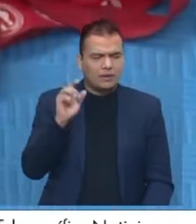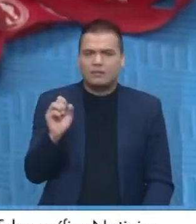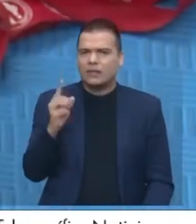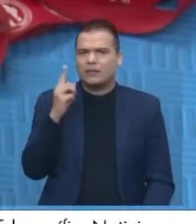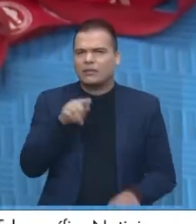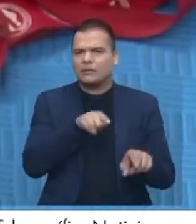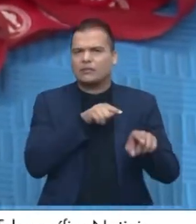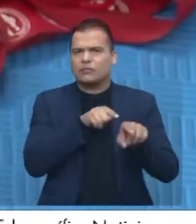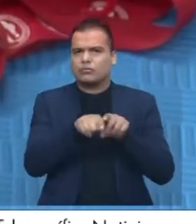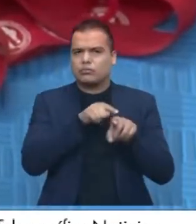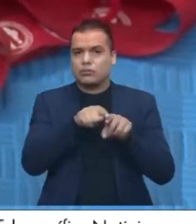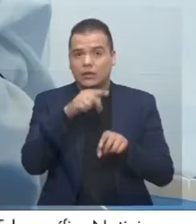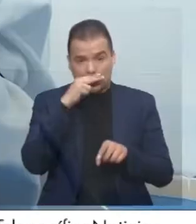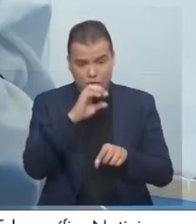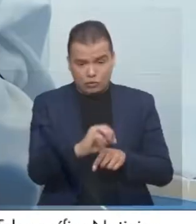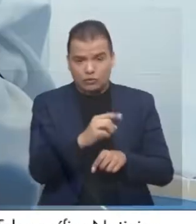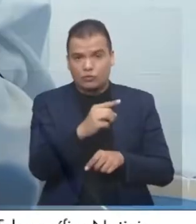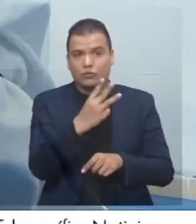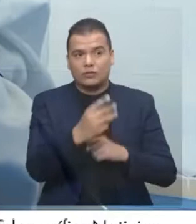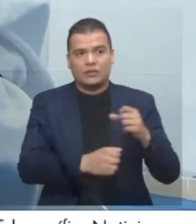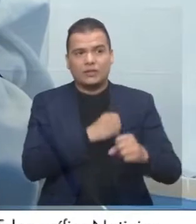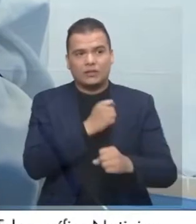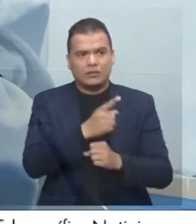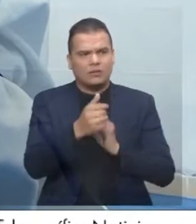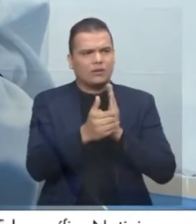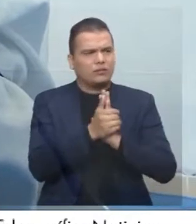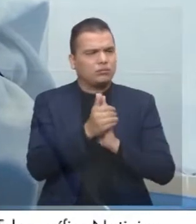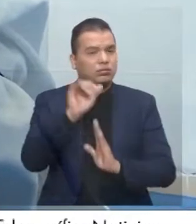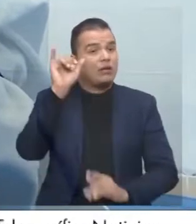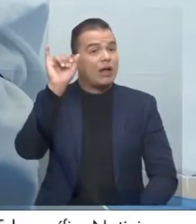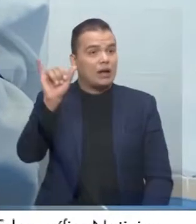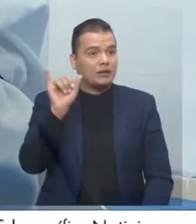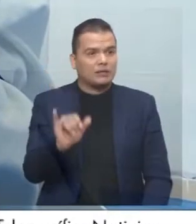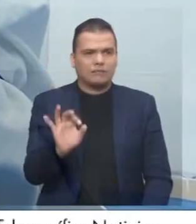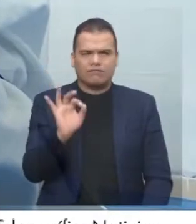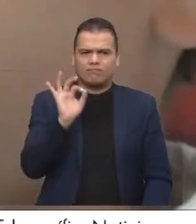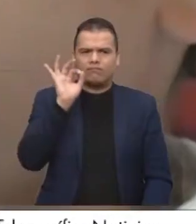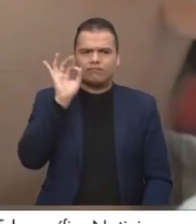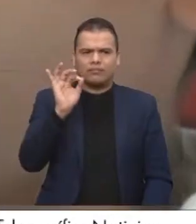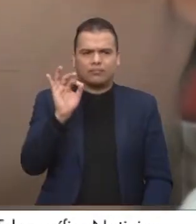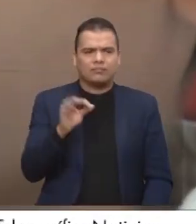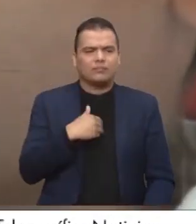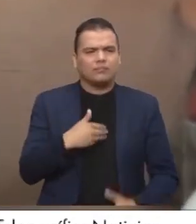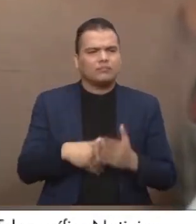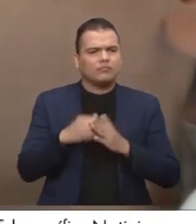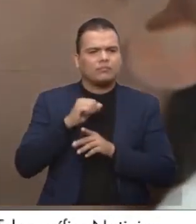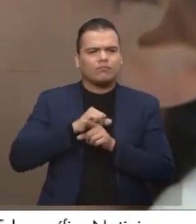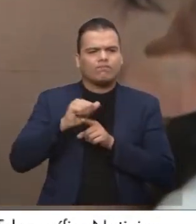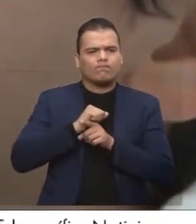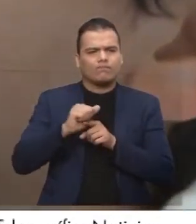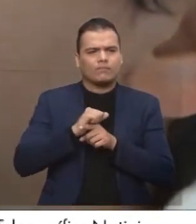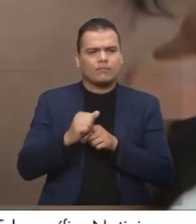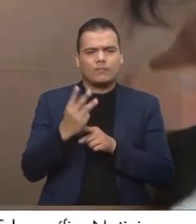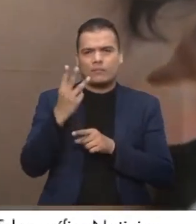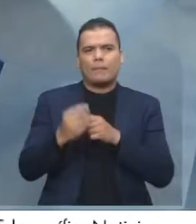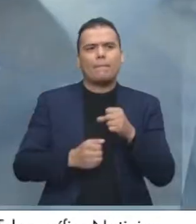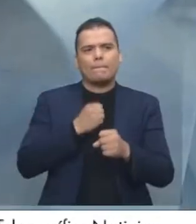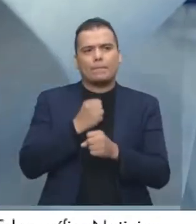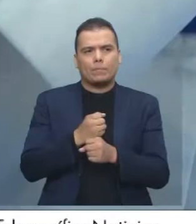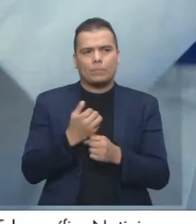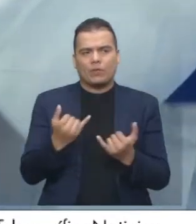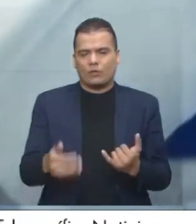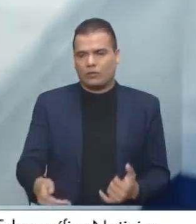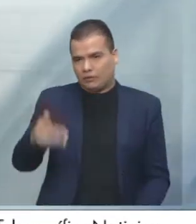competencia fue a los 3 años y desde entonces ha demostrado su gran potencial. Pues yo comencé desde los 3 y ahora mismo